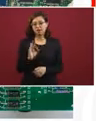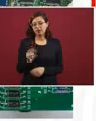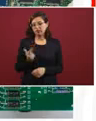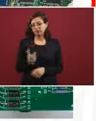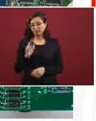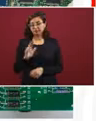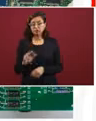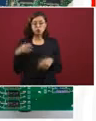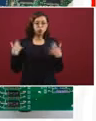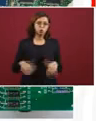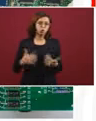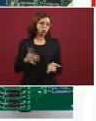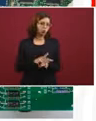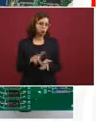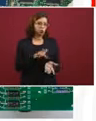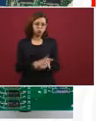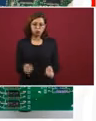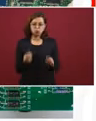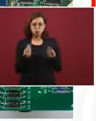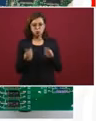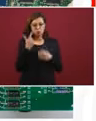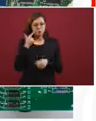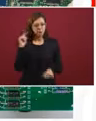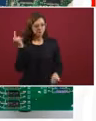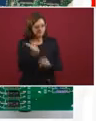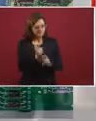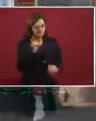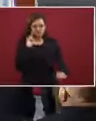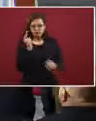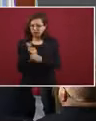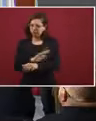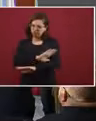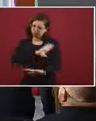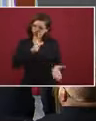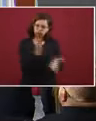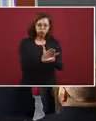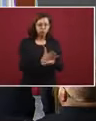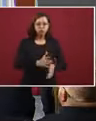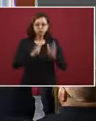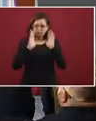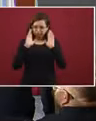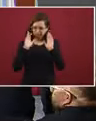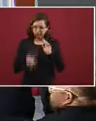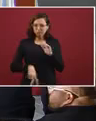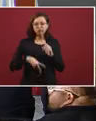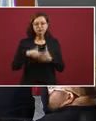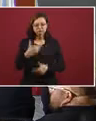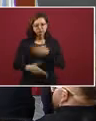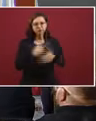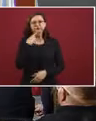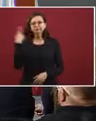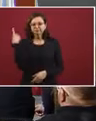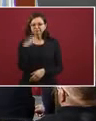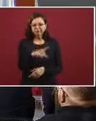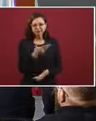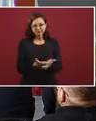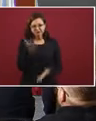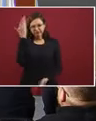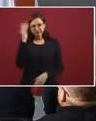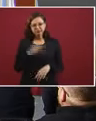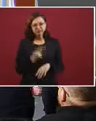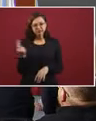dando un gran apoyo ya para ponerle final y llevar un verdadero proceso penal en contra de ellos. Tan es así